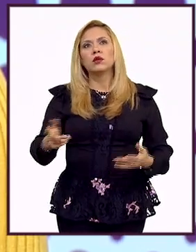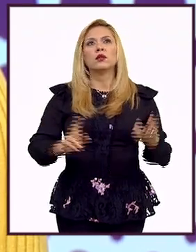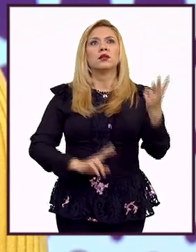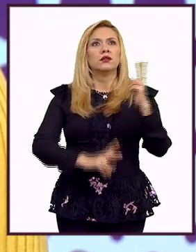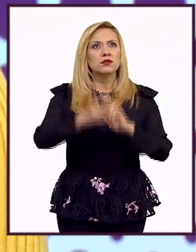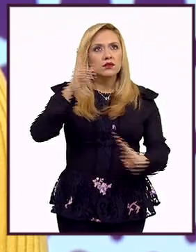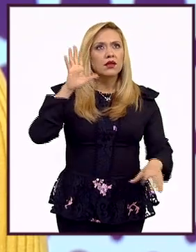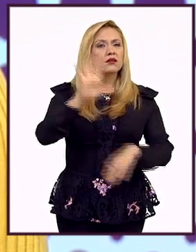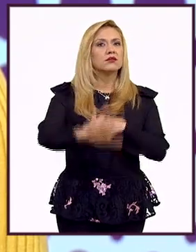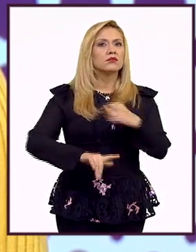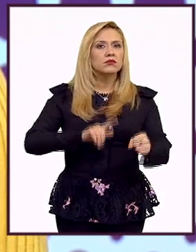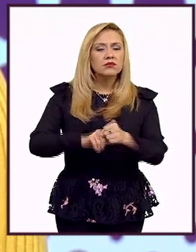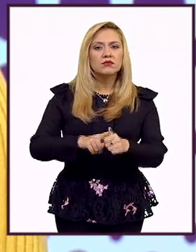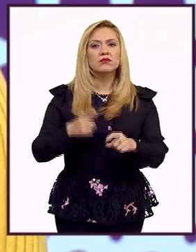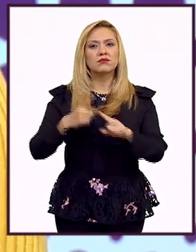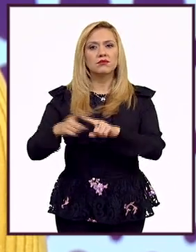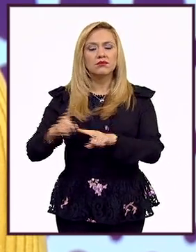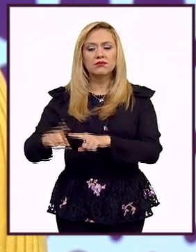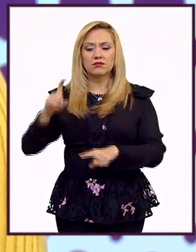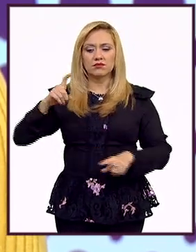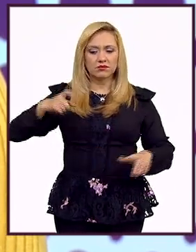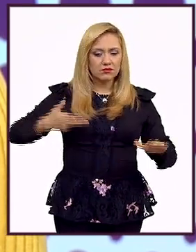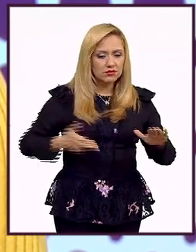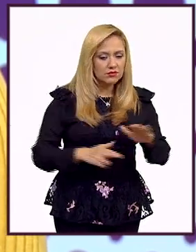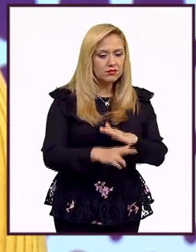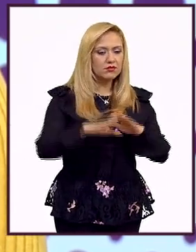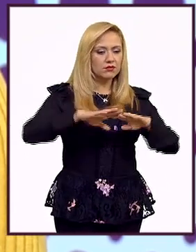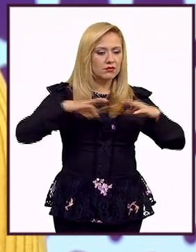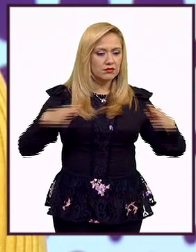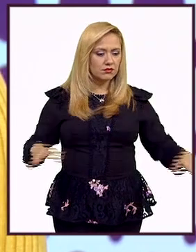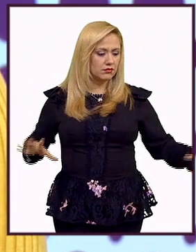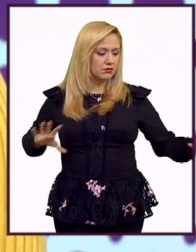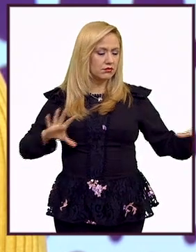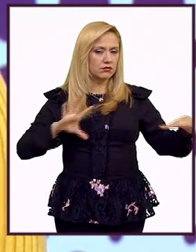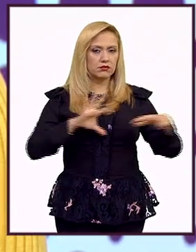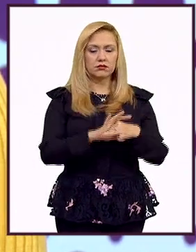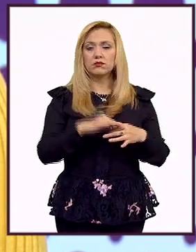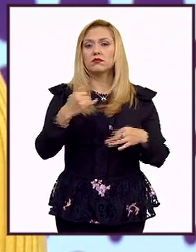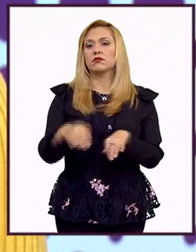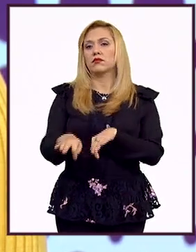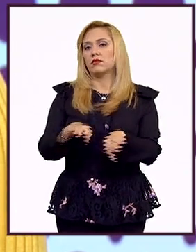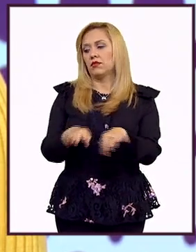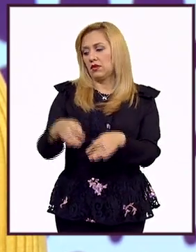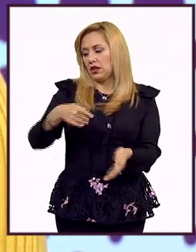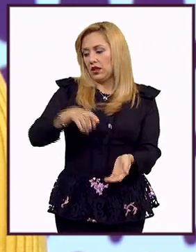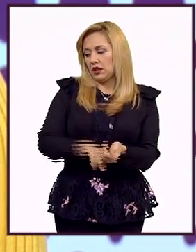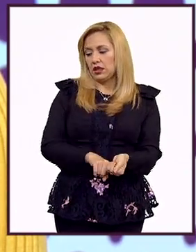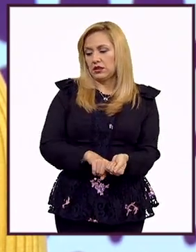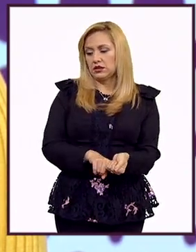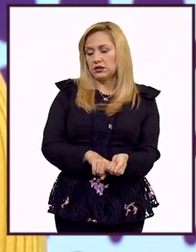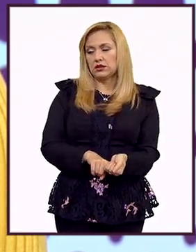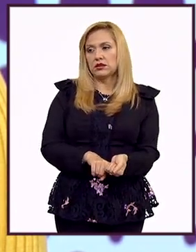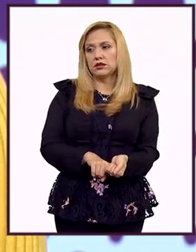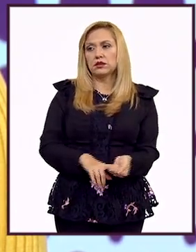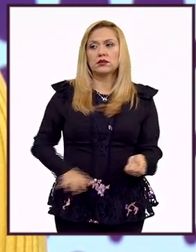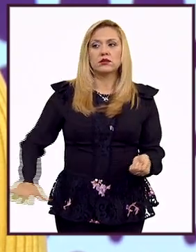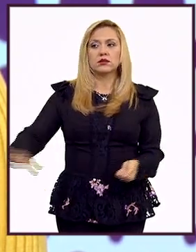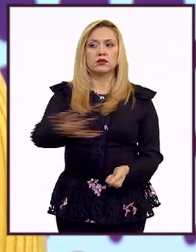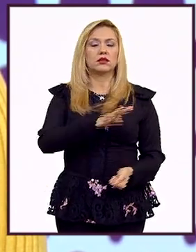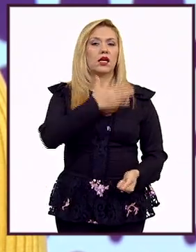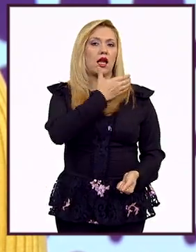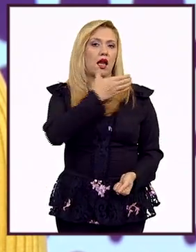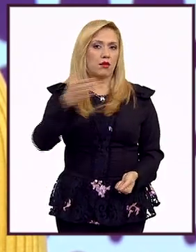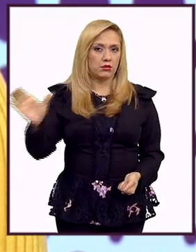están dentro de los territorios, que tienen una relación especial con ellos, pero también que trabajan dentro de el terreno rural,